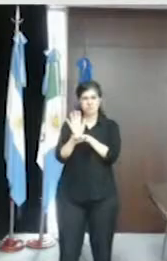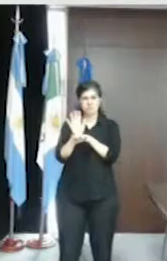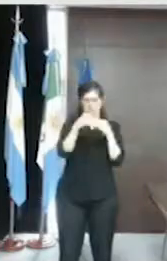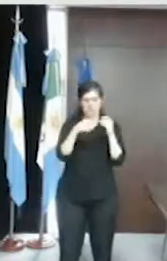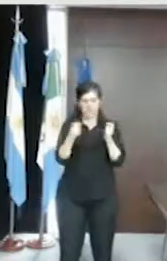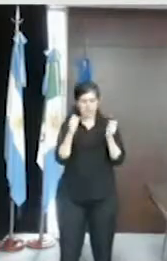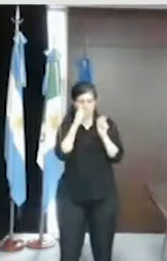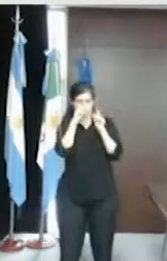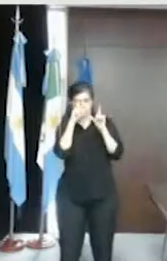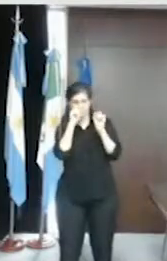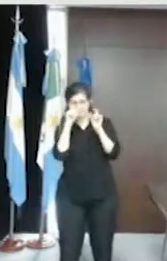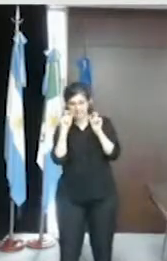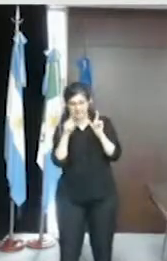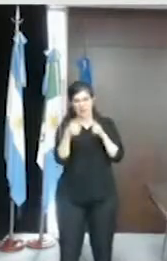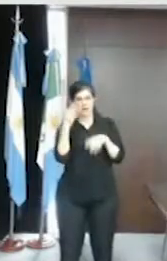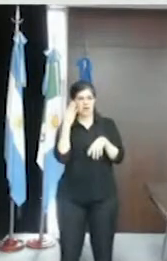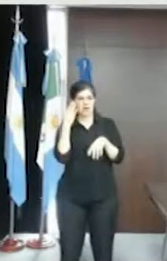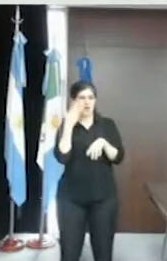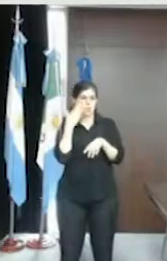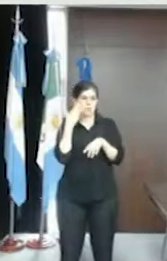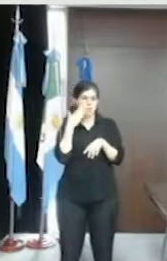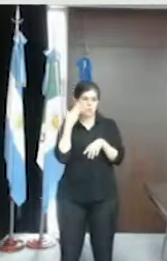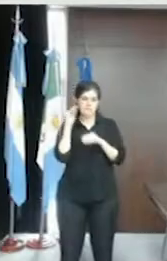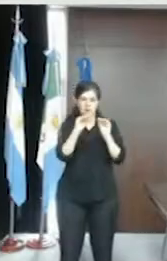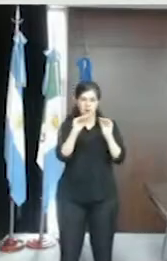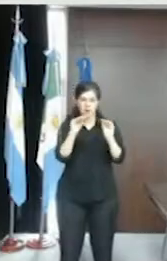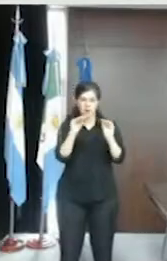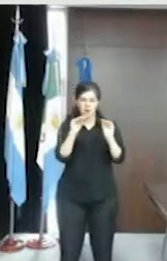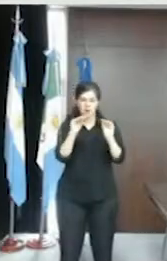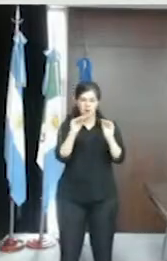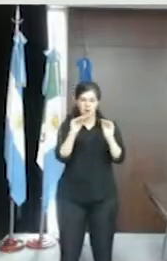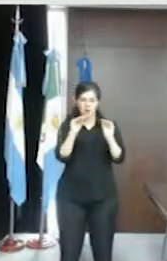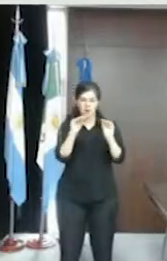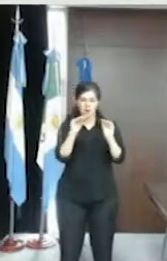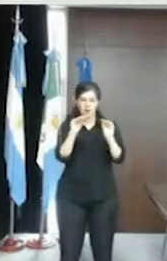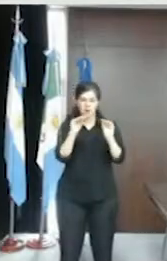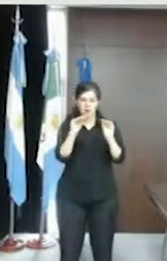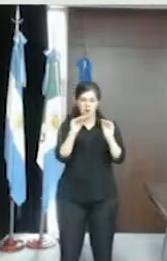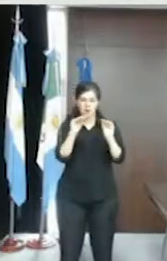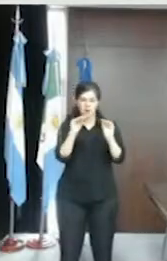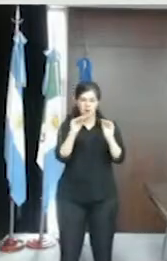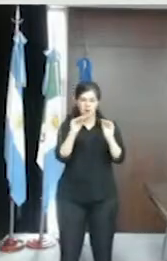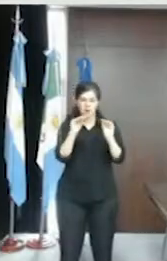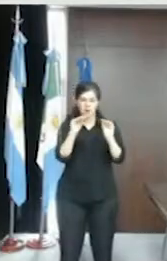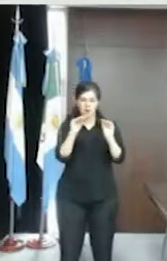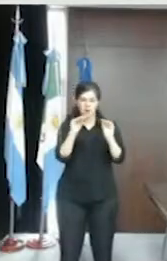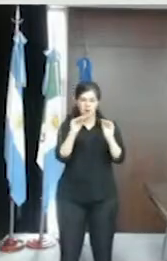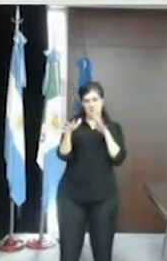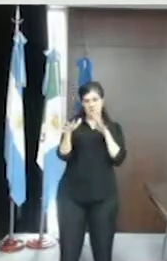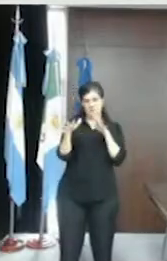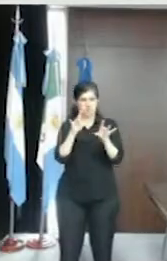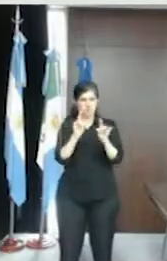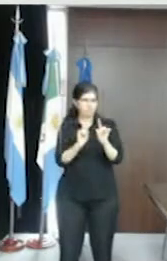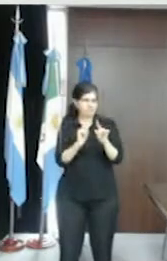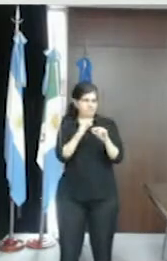empieza a, entre comillas, molestar, y esto claramente afecta a todo. No nos olvidemos que el sueño